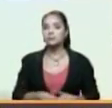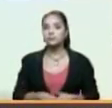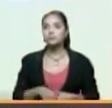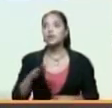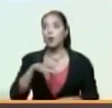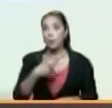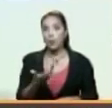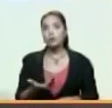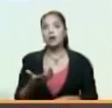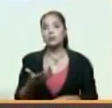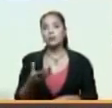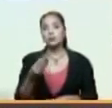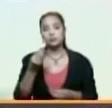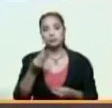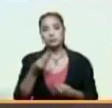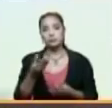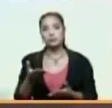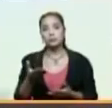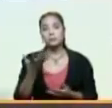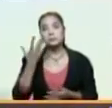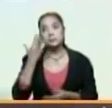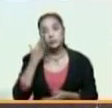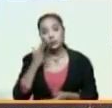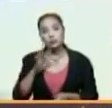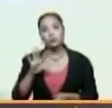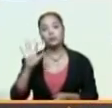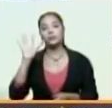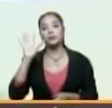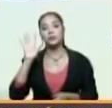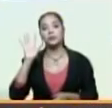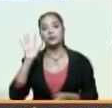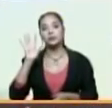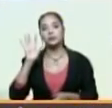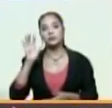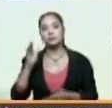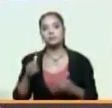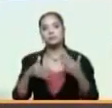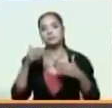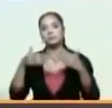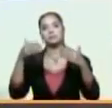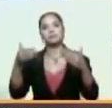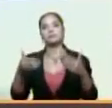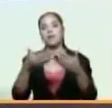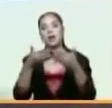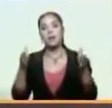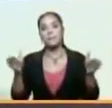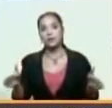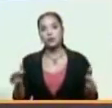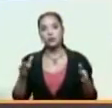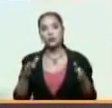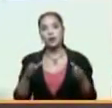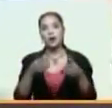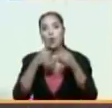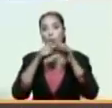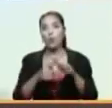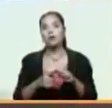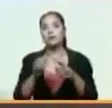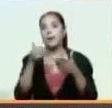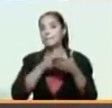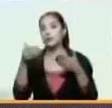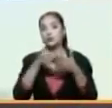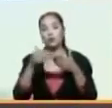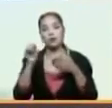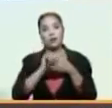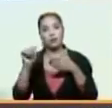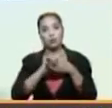podíamos llegar a suponer que eso escalaba a la apertura de cuentas millonarias en dólares. Eso lo